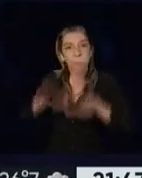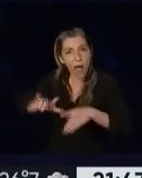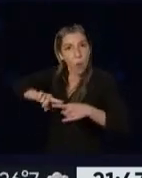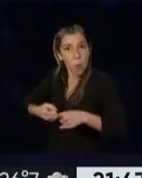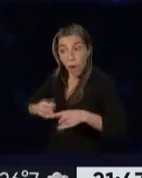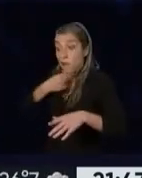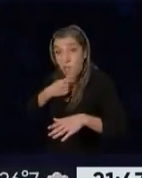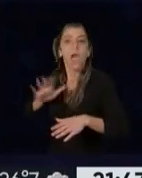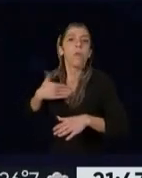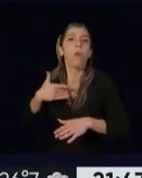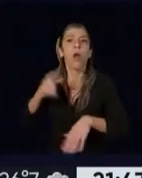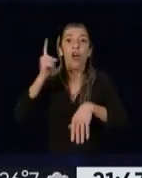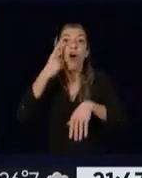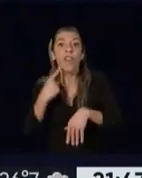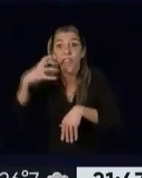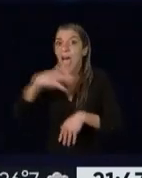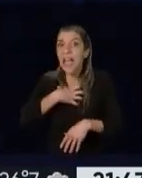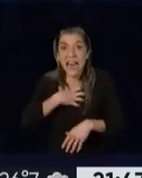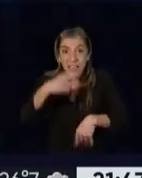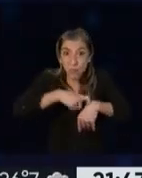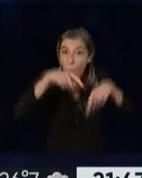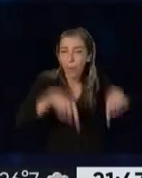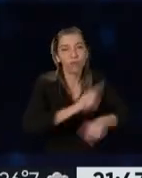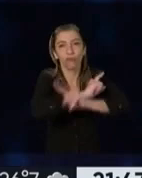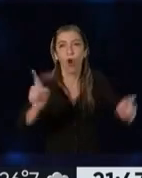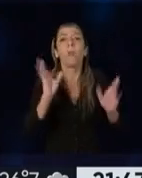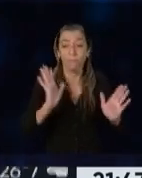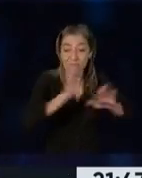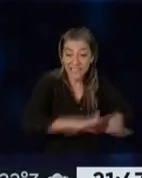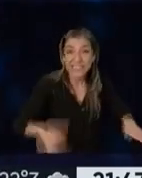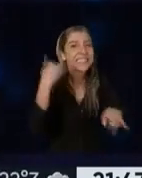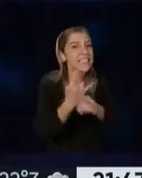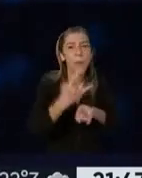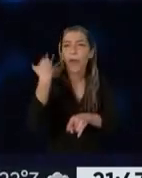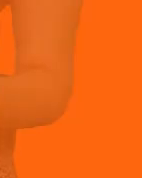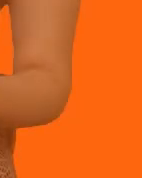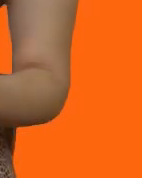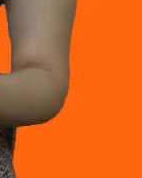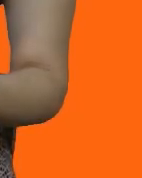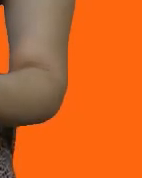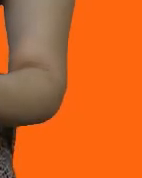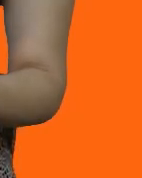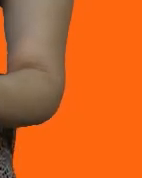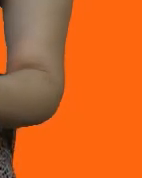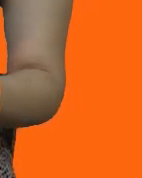clase. Las aulas son sagradas y los chicos siempre en las aulas.